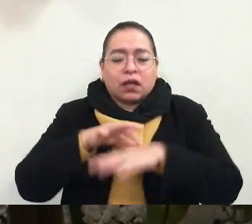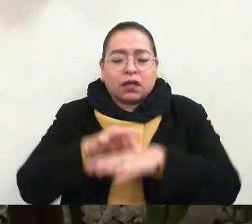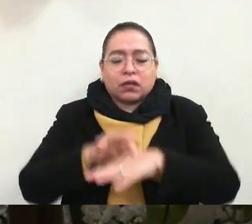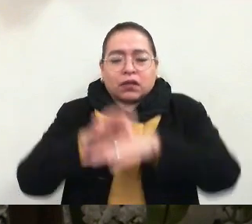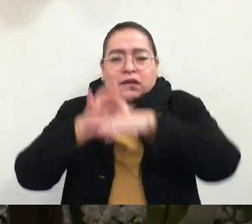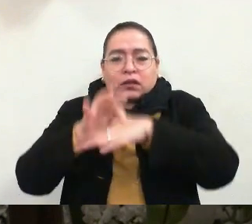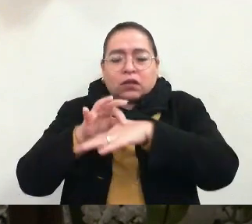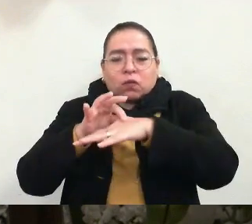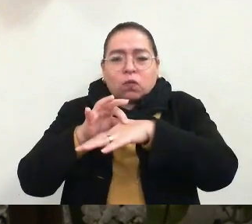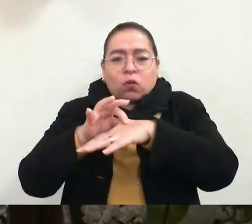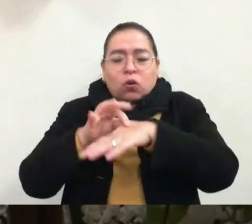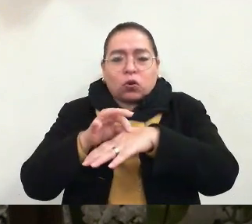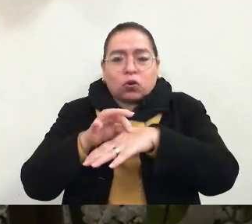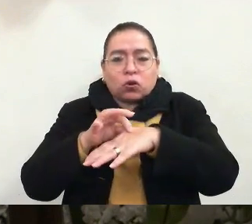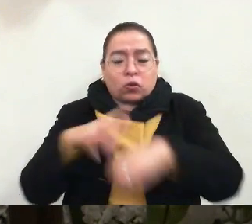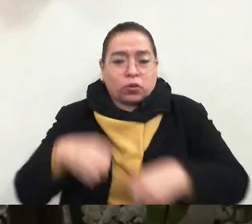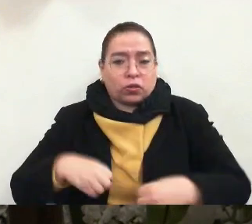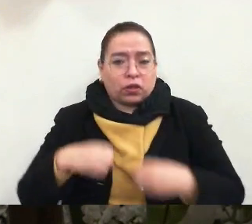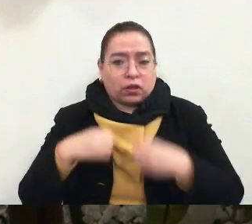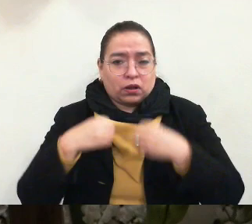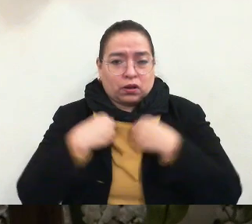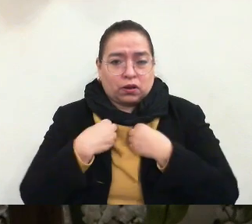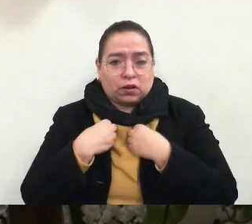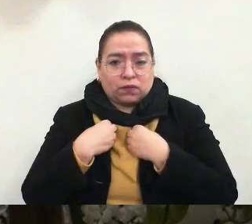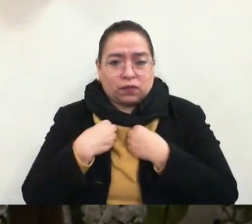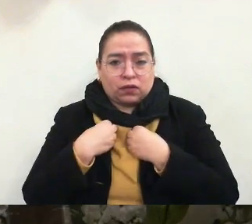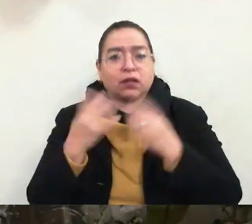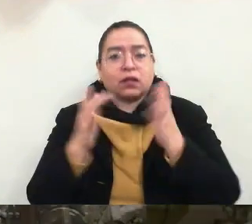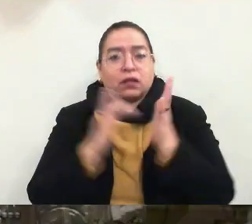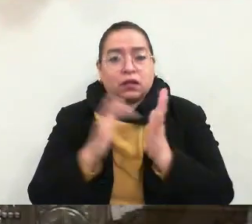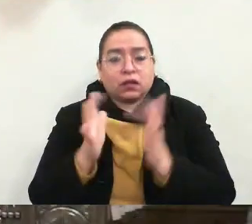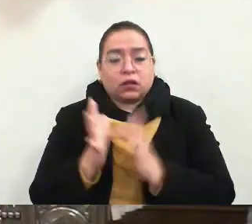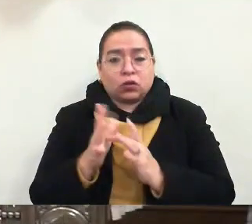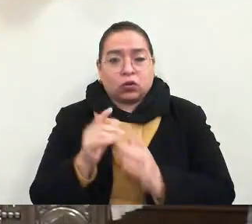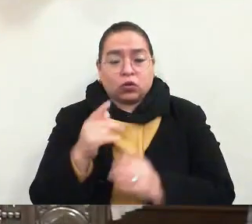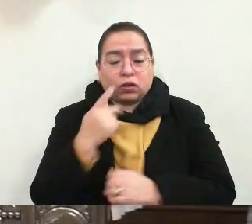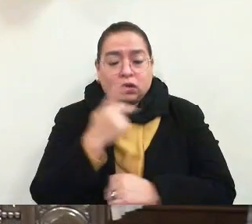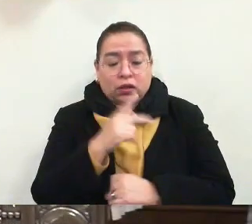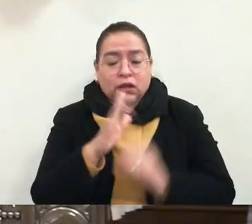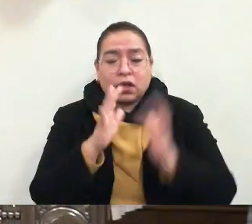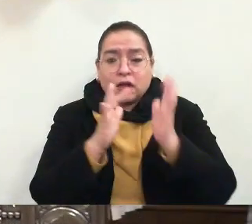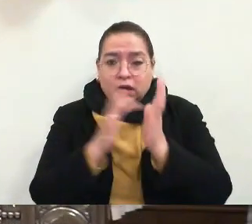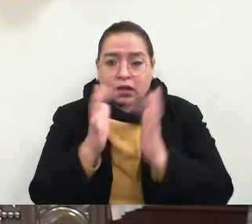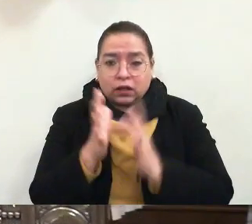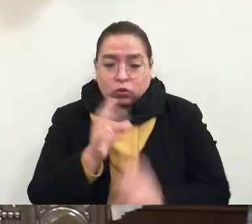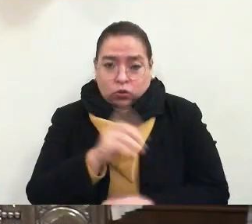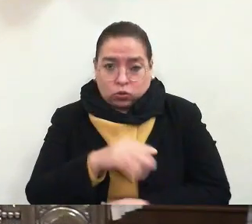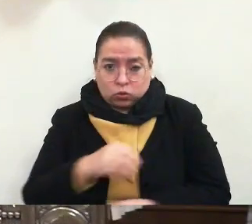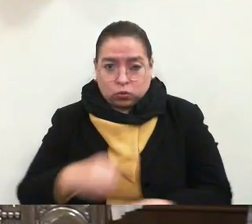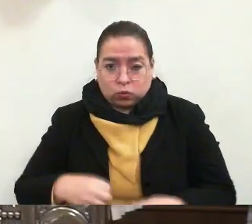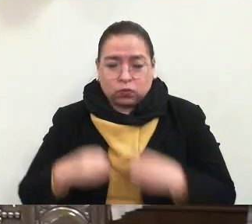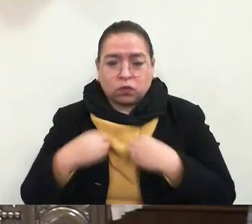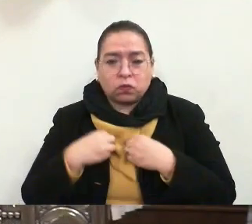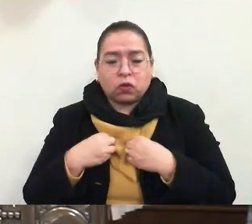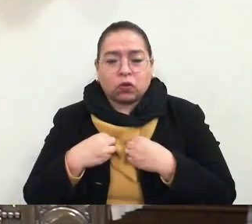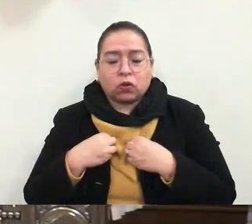de Cristo, sus palabras, sus